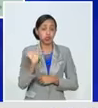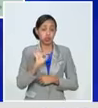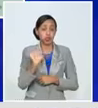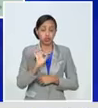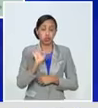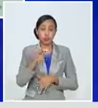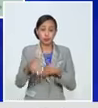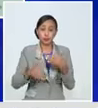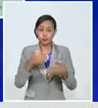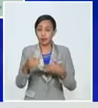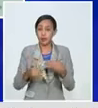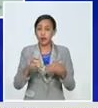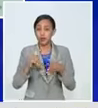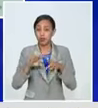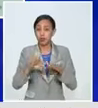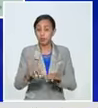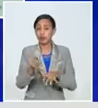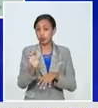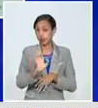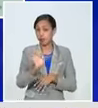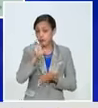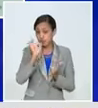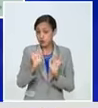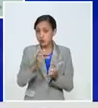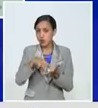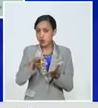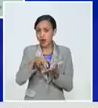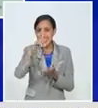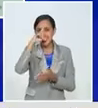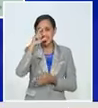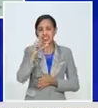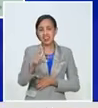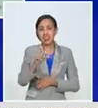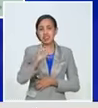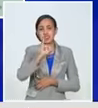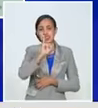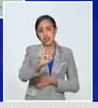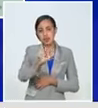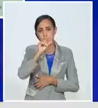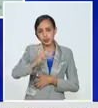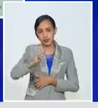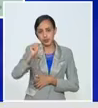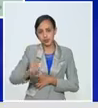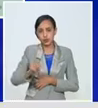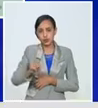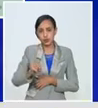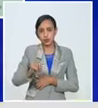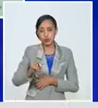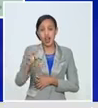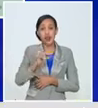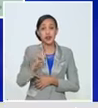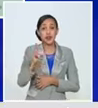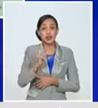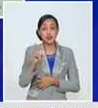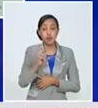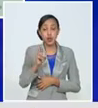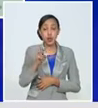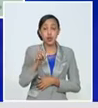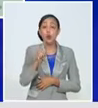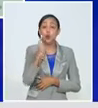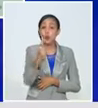una transmisión importante, es Santa Clara con 6, Ranchuelo y Placeta con 1 cada